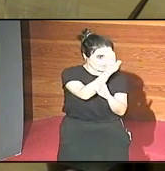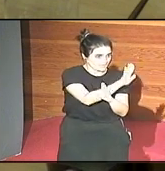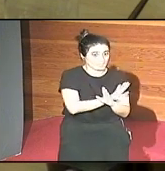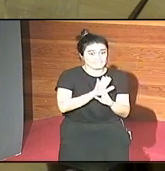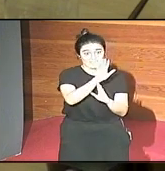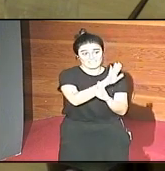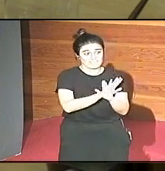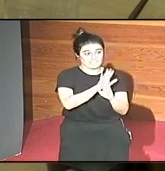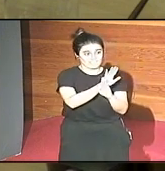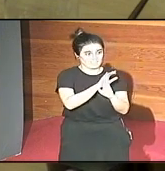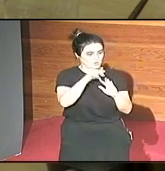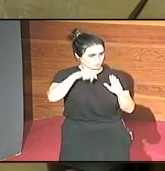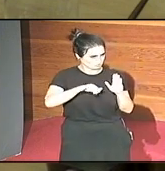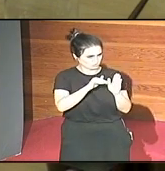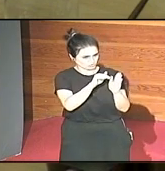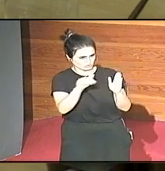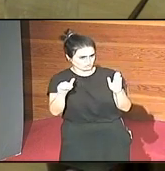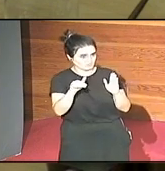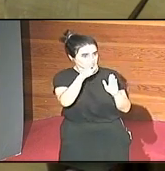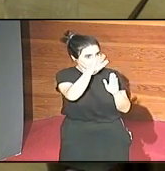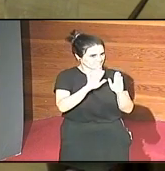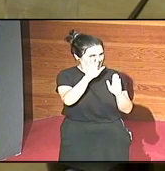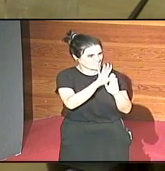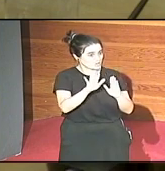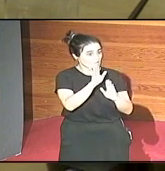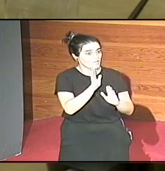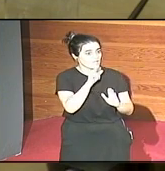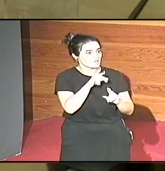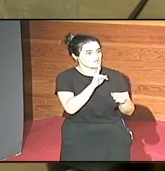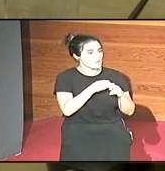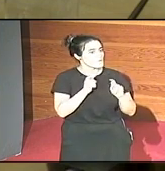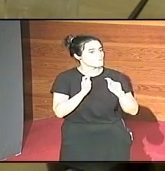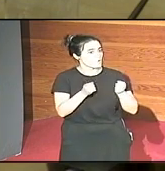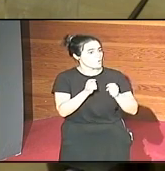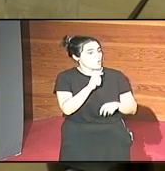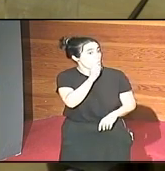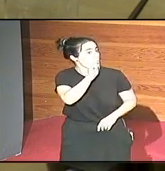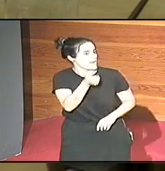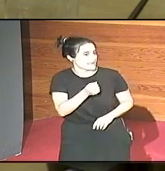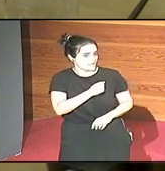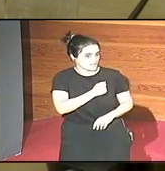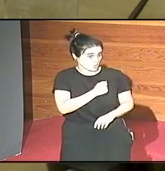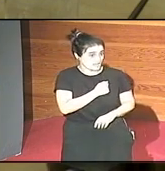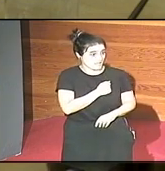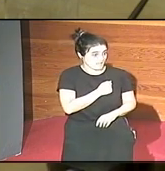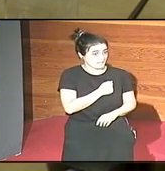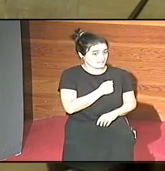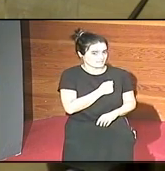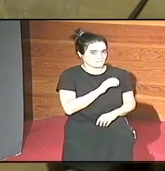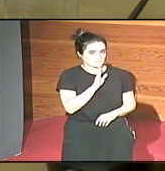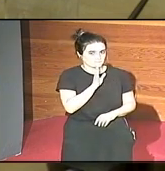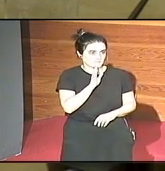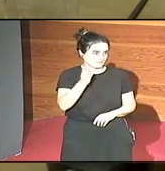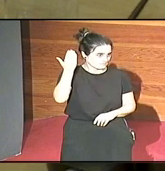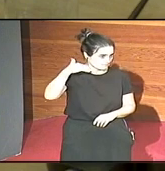completamente aislado del sur, ese trocito de territorio que él llama la Ucrania católica, que es la que había estado